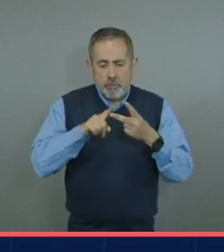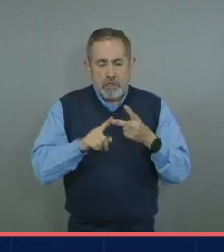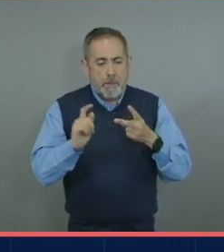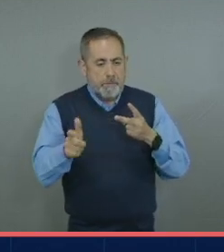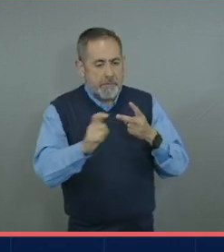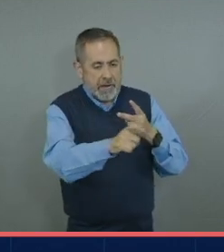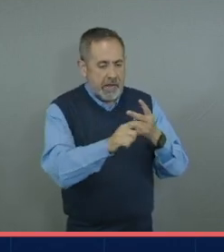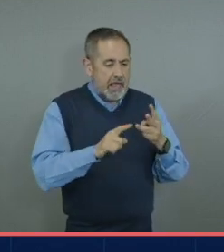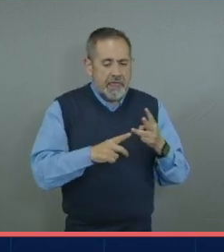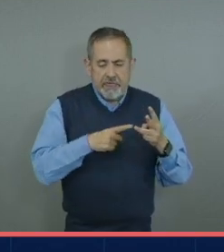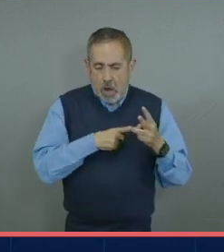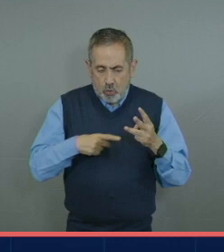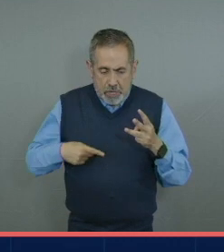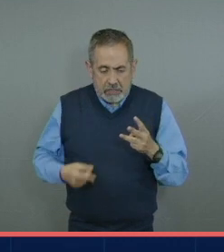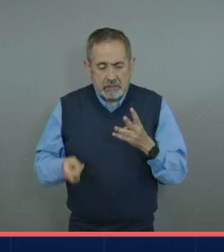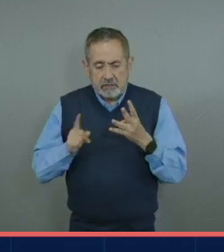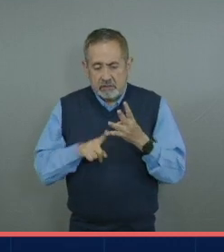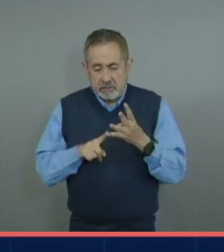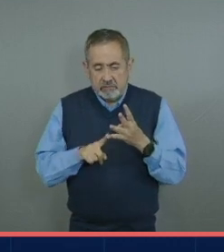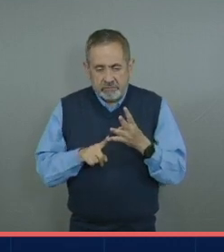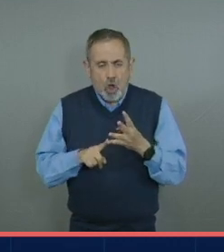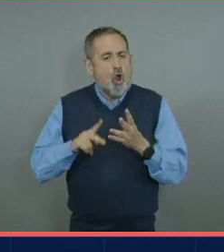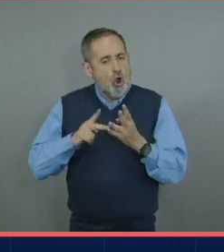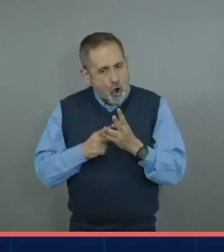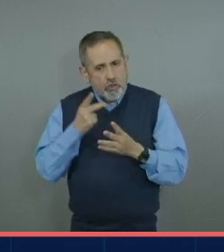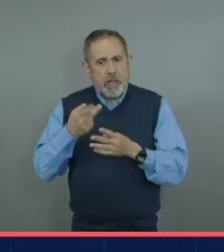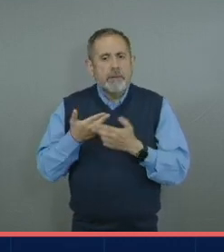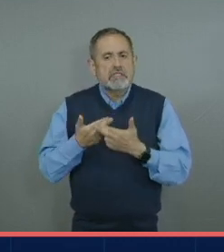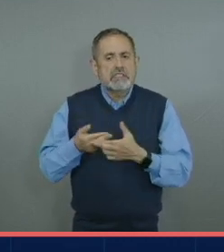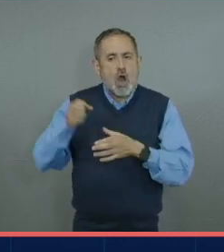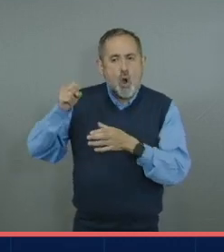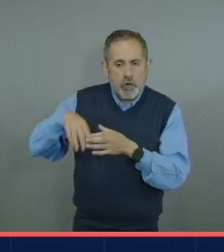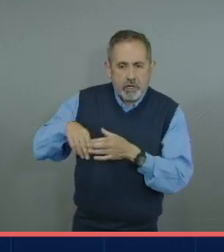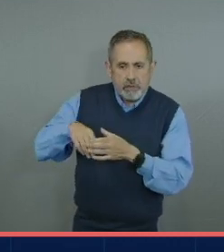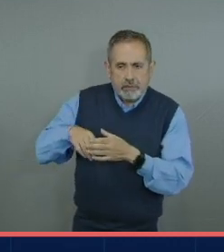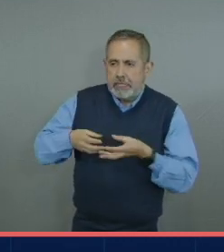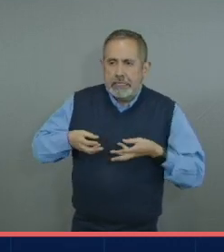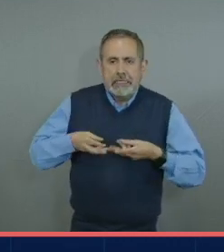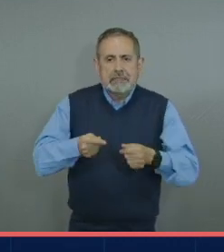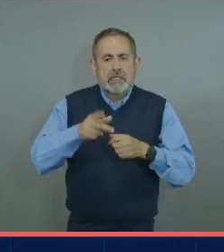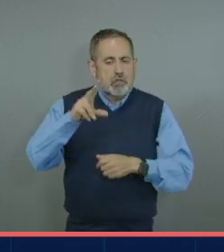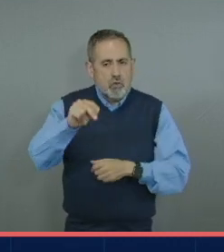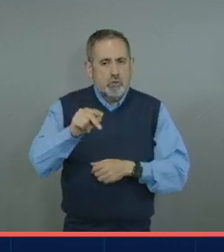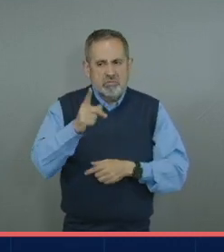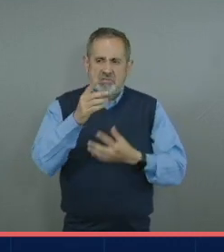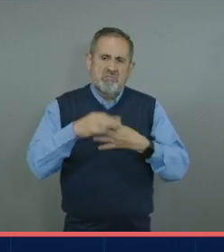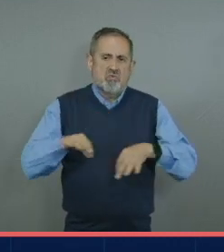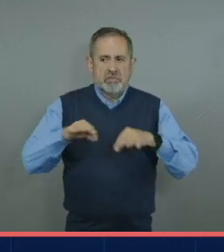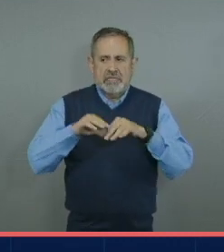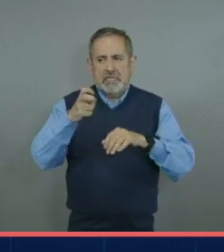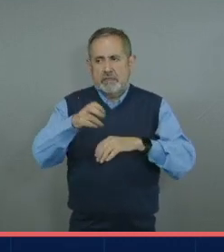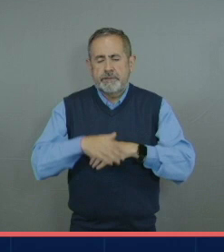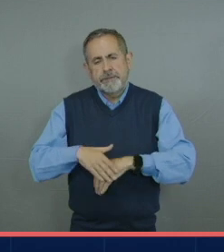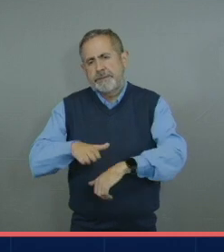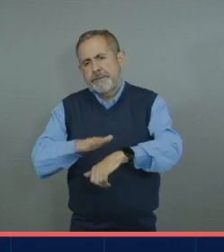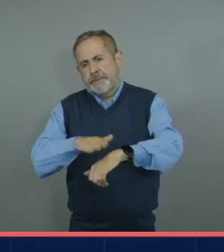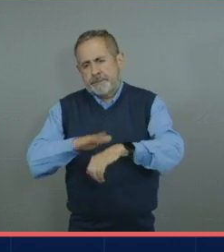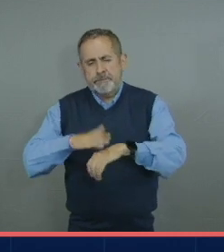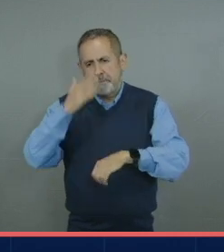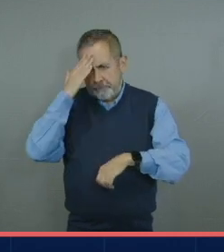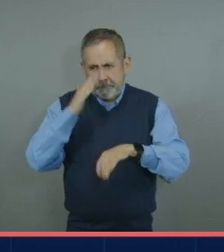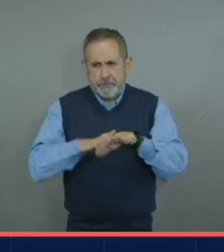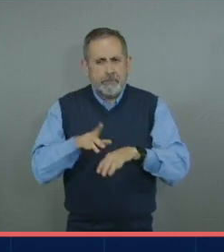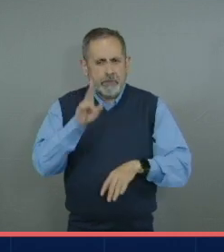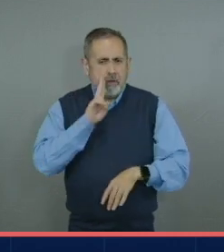mis deudas y lo que me sobre, pues también lo ahorro. No me lo gasto. Siempre es importante ahorrar. Tómenlo en cuenta y van a cambiar